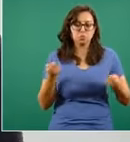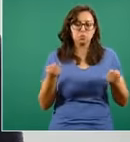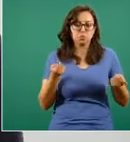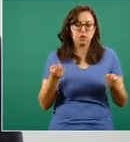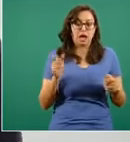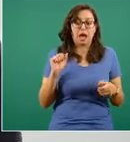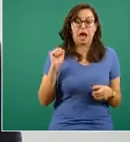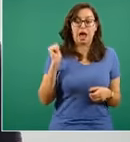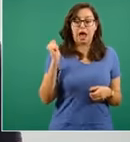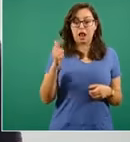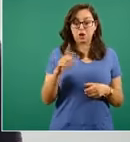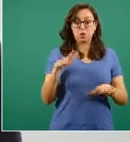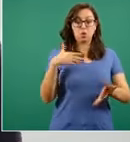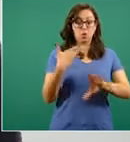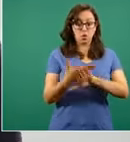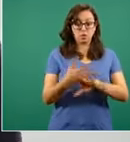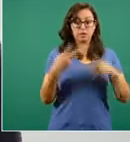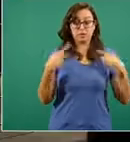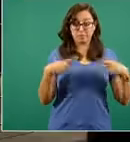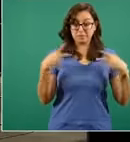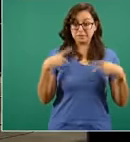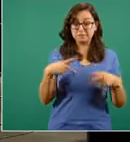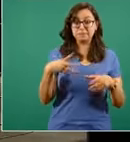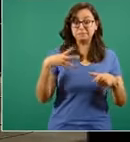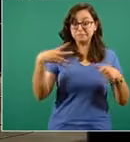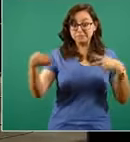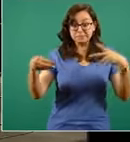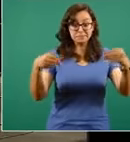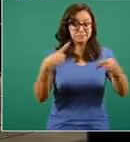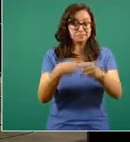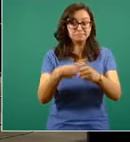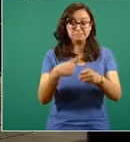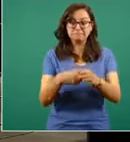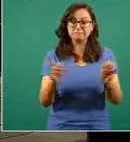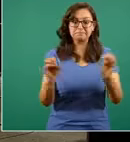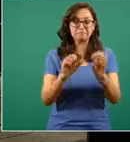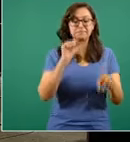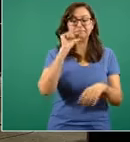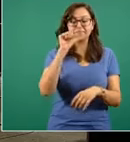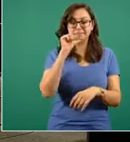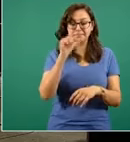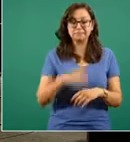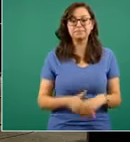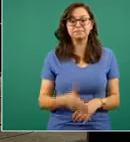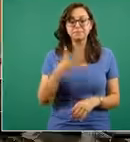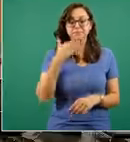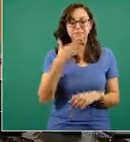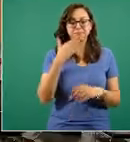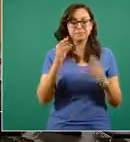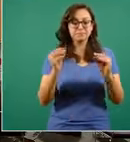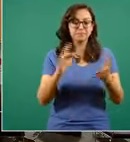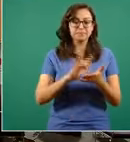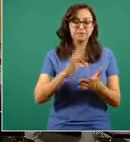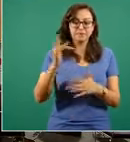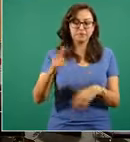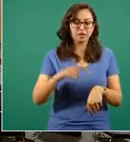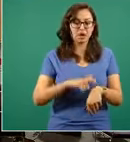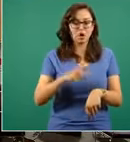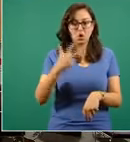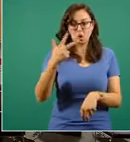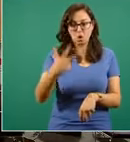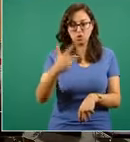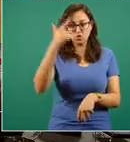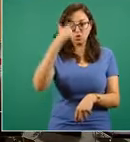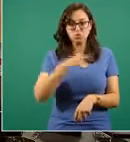repercutió en el contagio tampoco de ninguna otra persona. ¿Sí? Bien, pues muchas gracias. Son las 8 de la noche